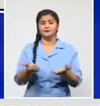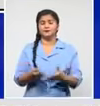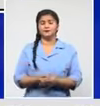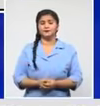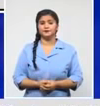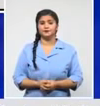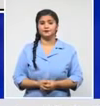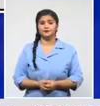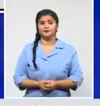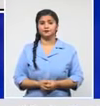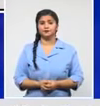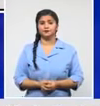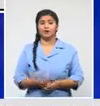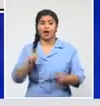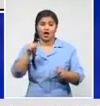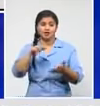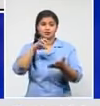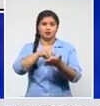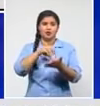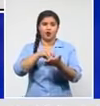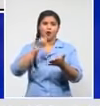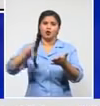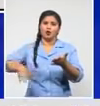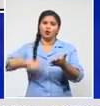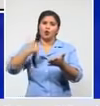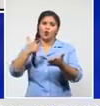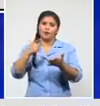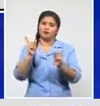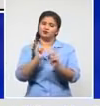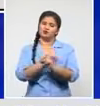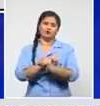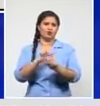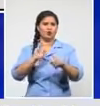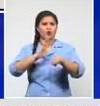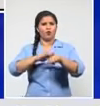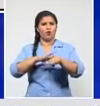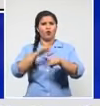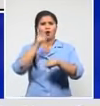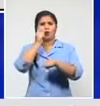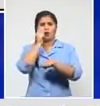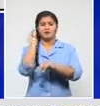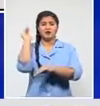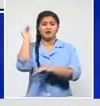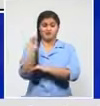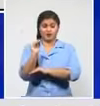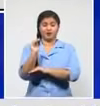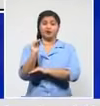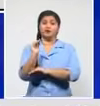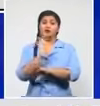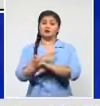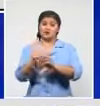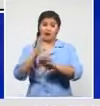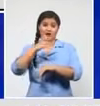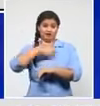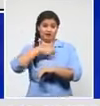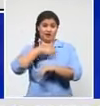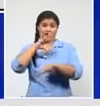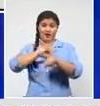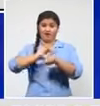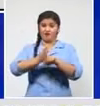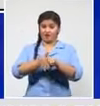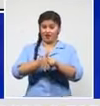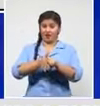del no cumplimiento por parte de un viajero que llegó infectado de las medidas que